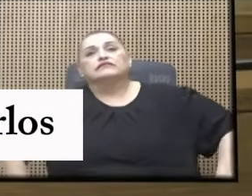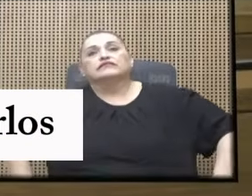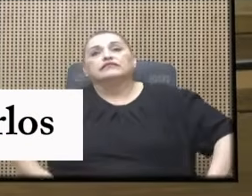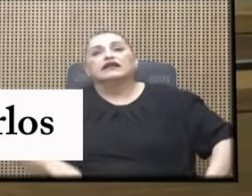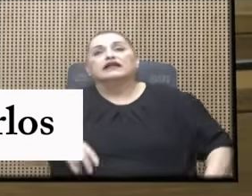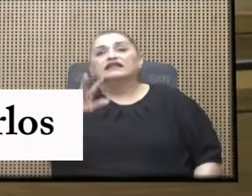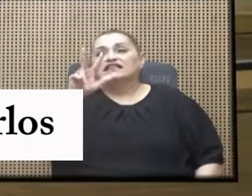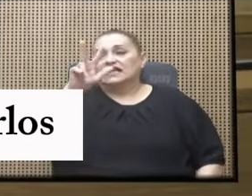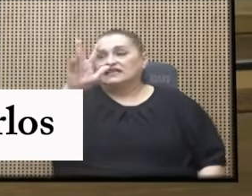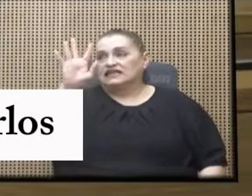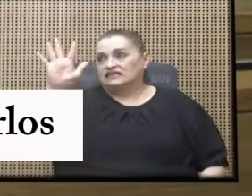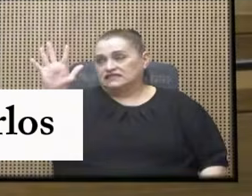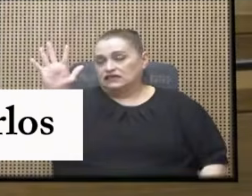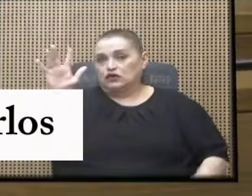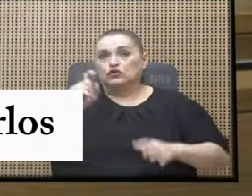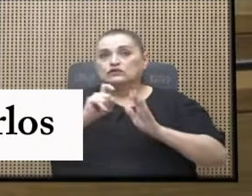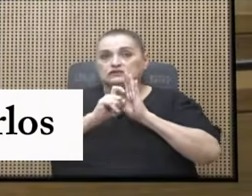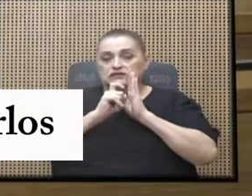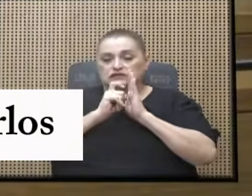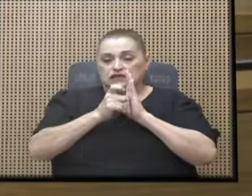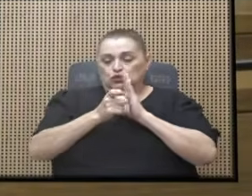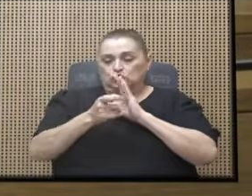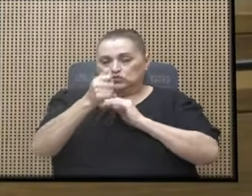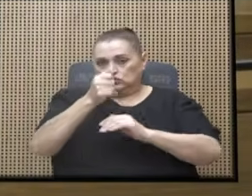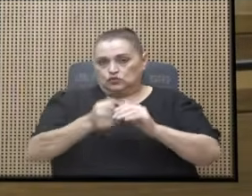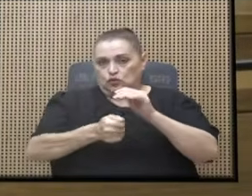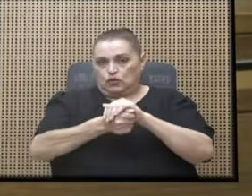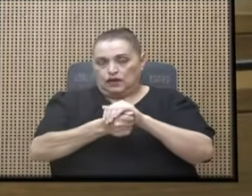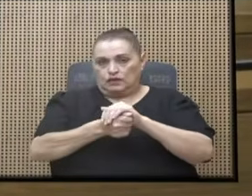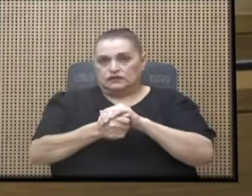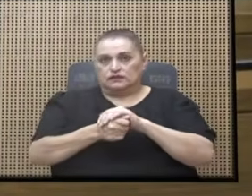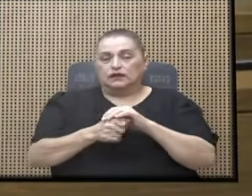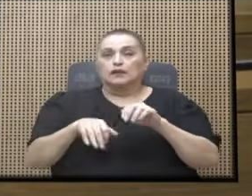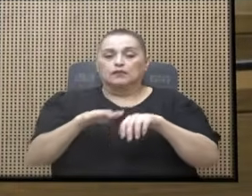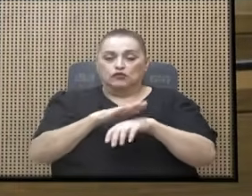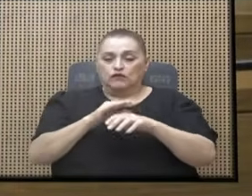35 segundos reservados, por favor, anotarlos. En el uso de la palabra...